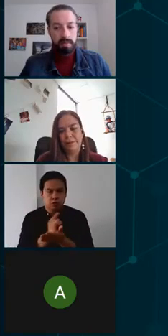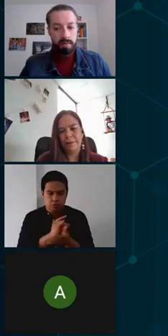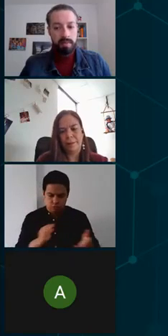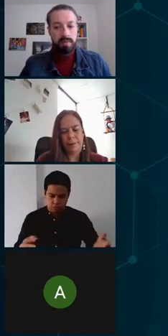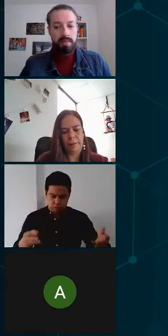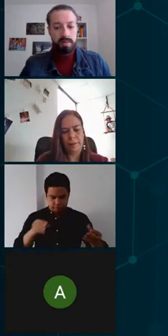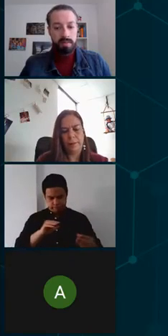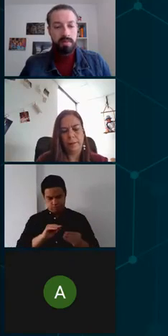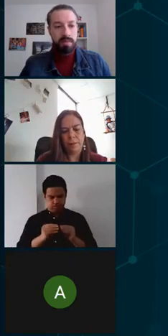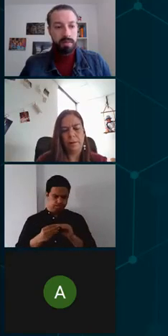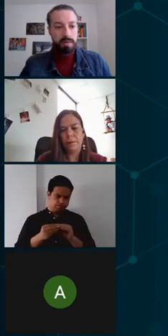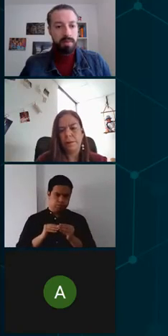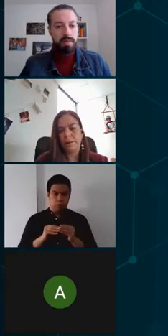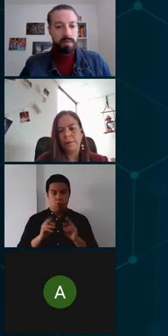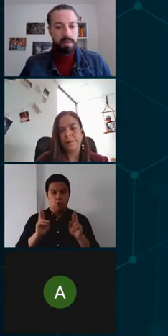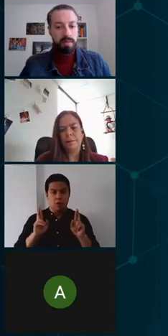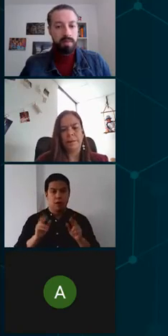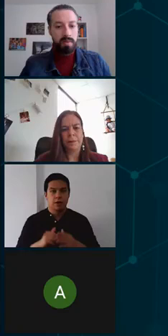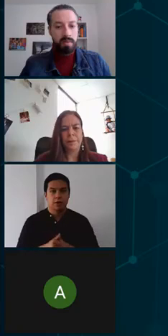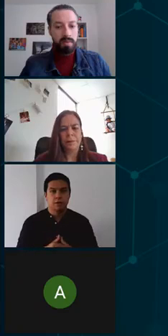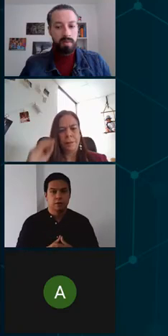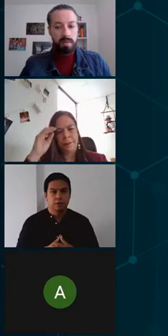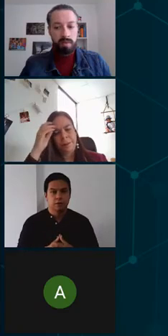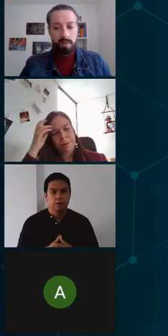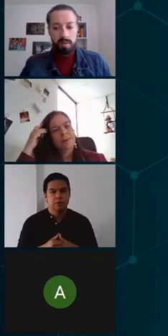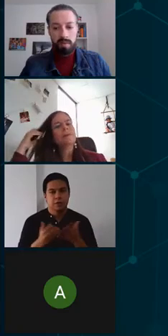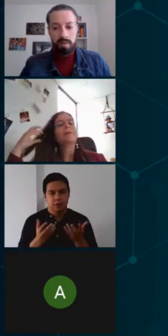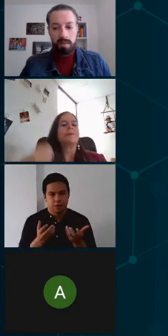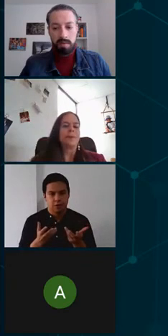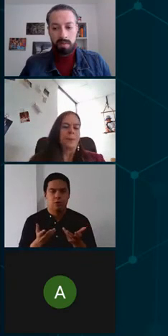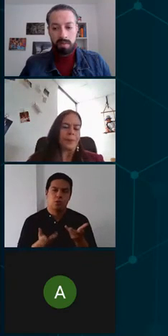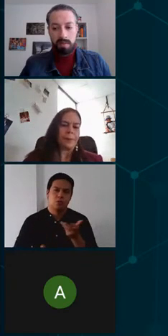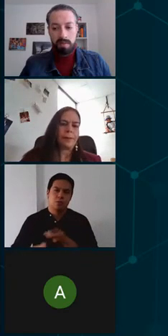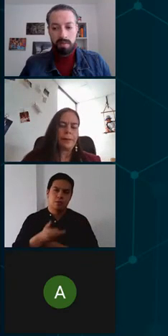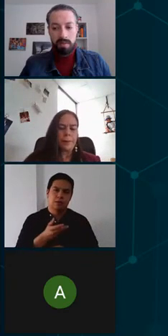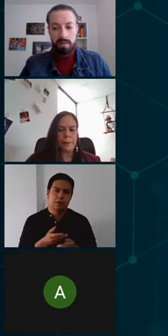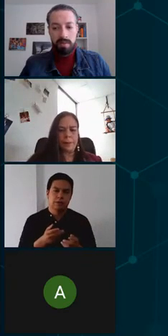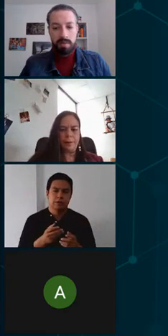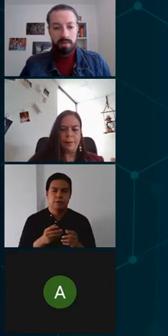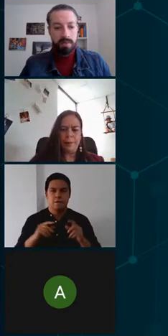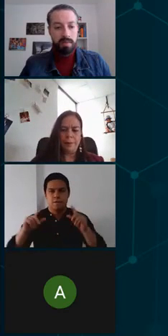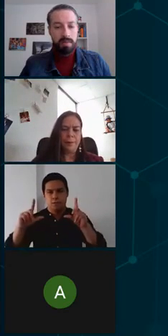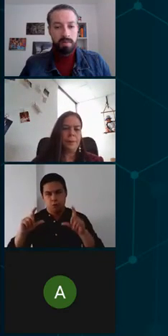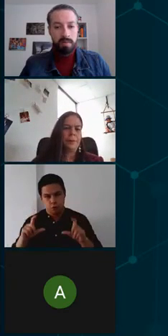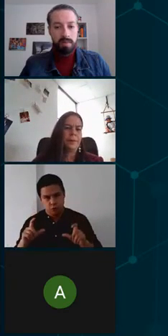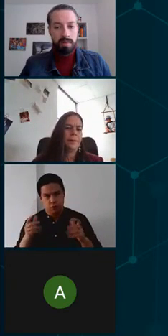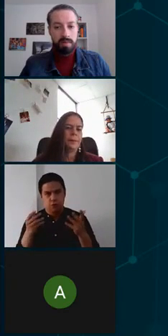algo al respecto. Queríamos compartirles aquí estas imágenes y,